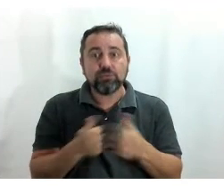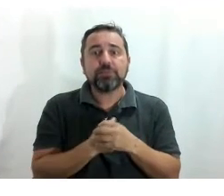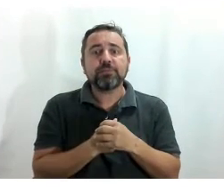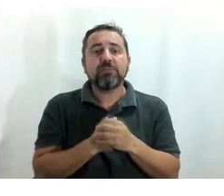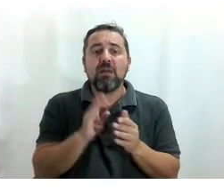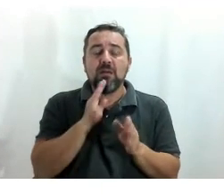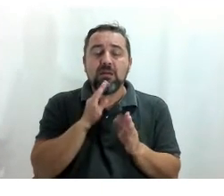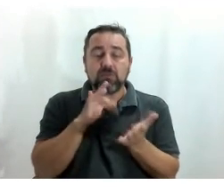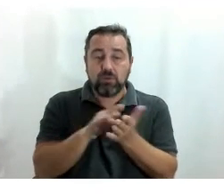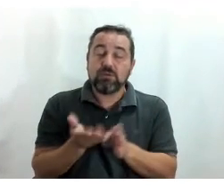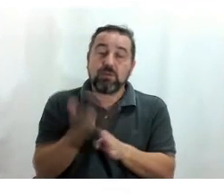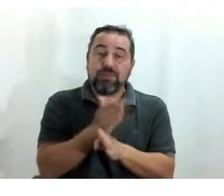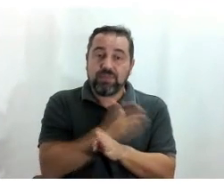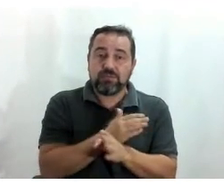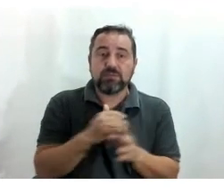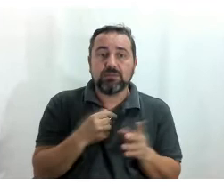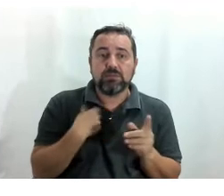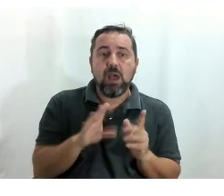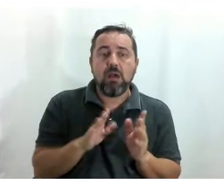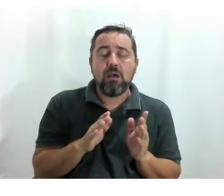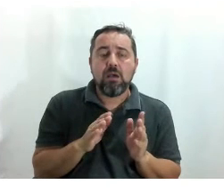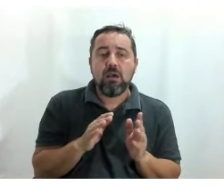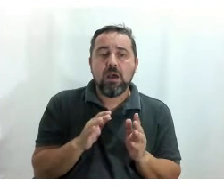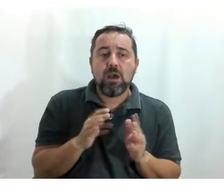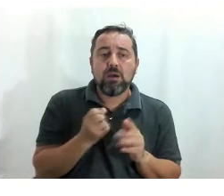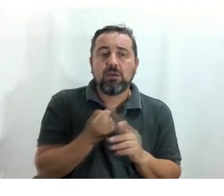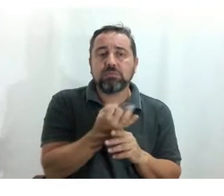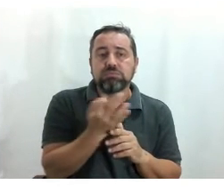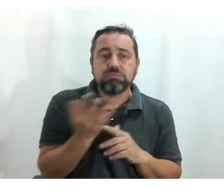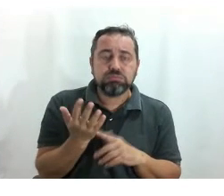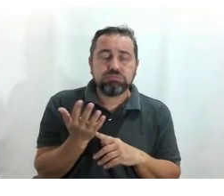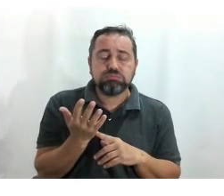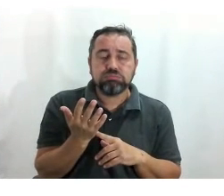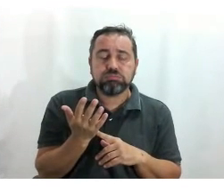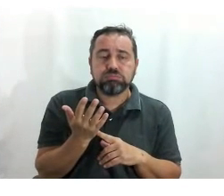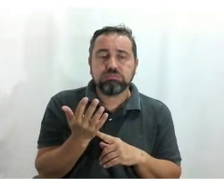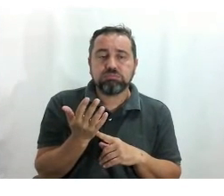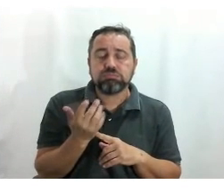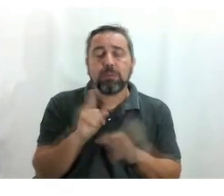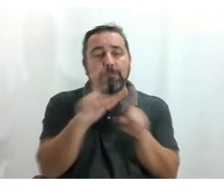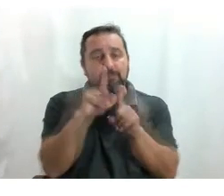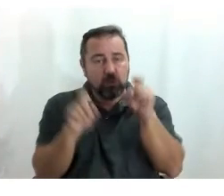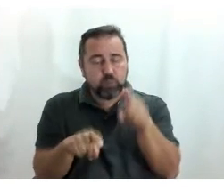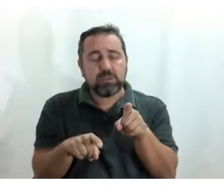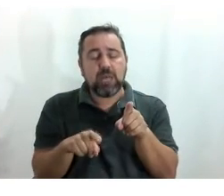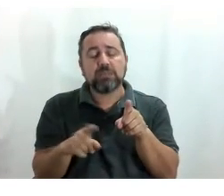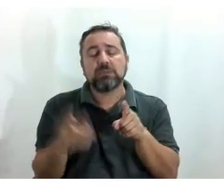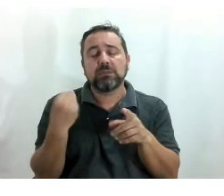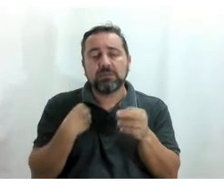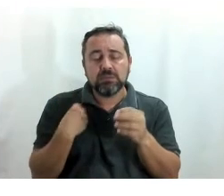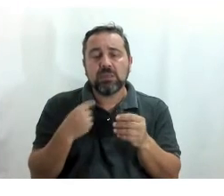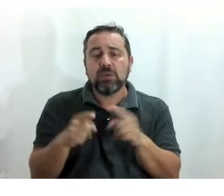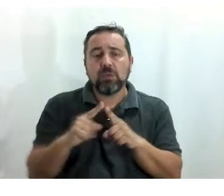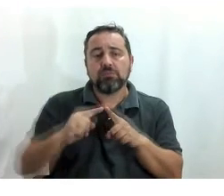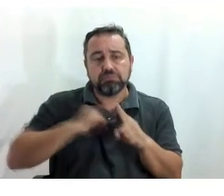las ocasiones anteriores, hemos recibido muchas preguntas. que